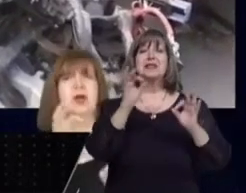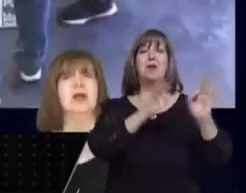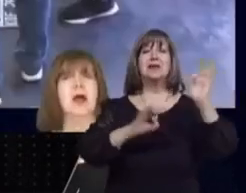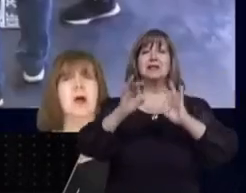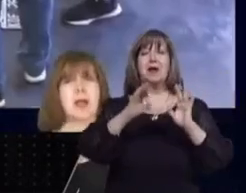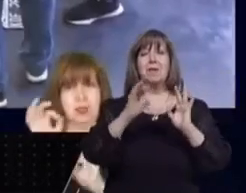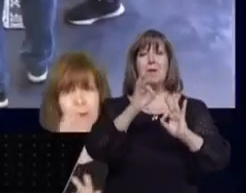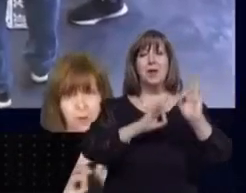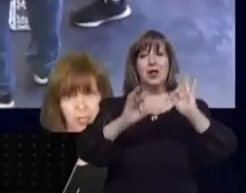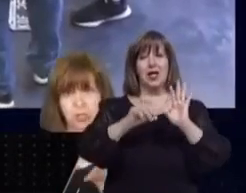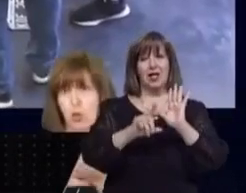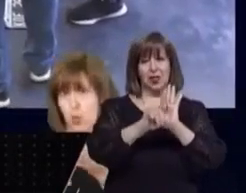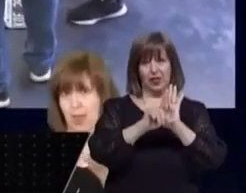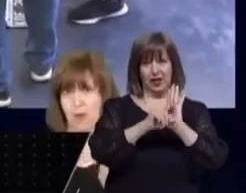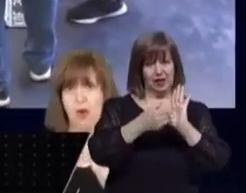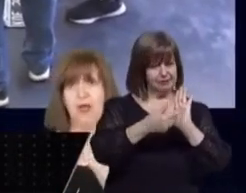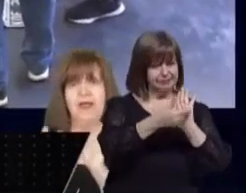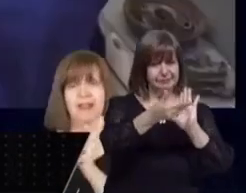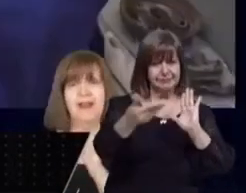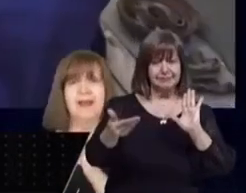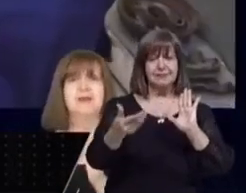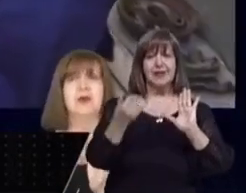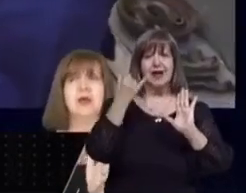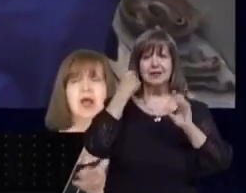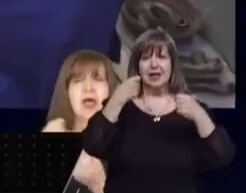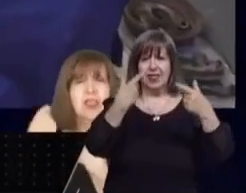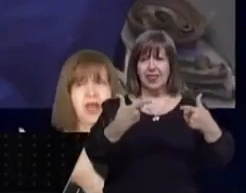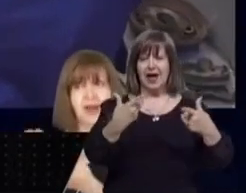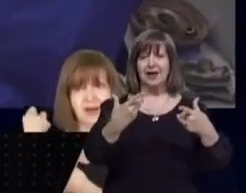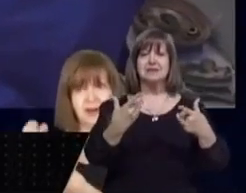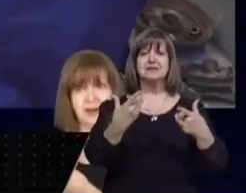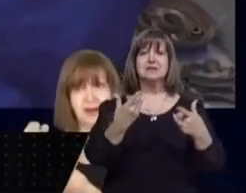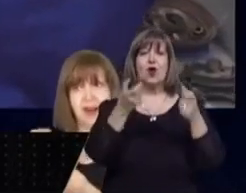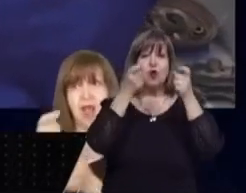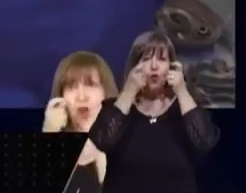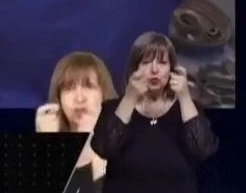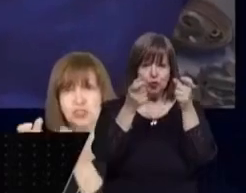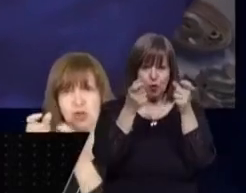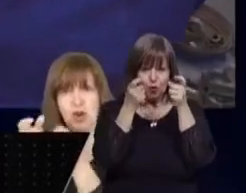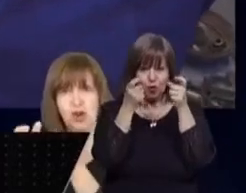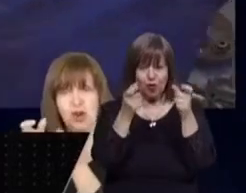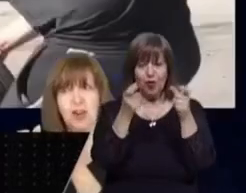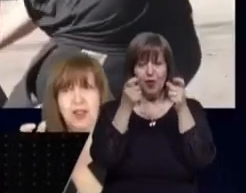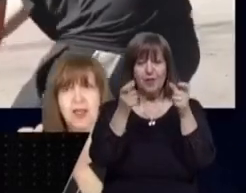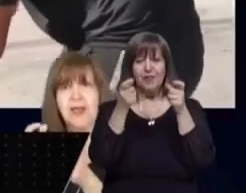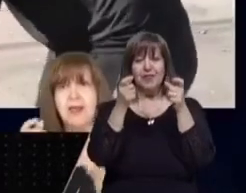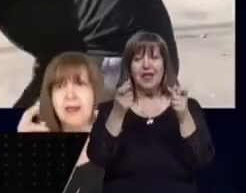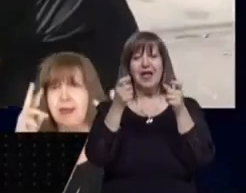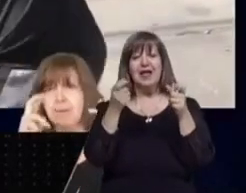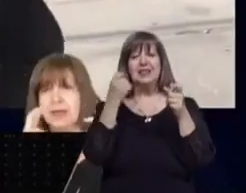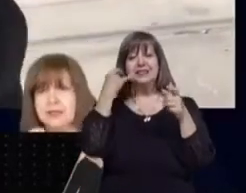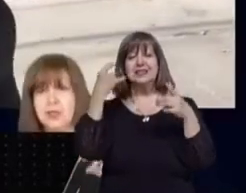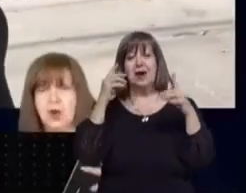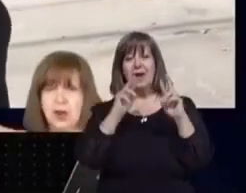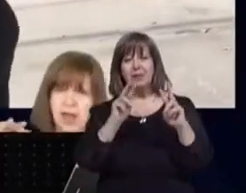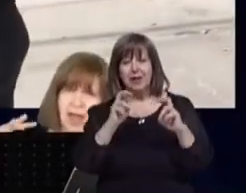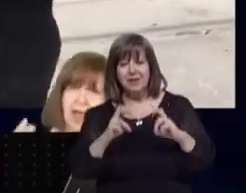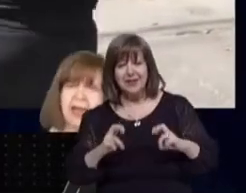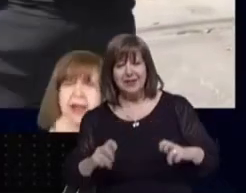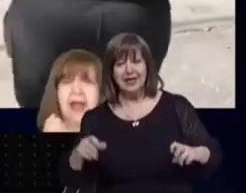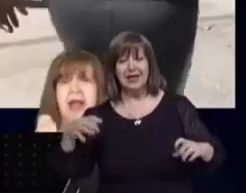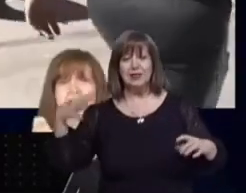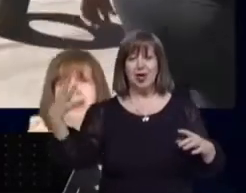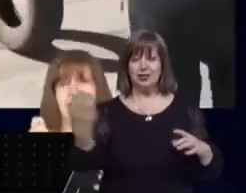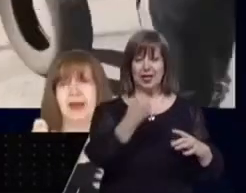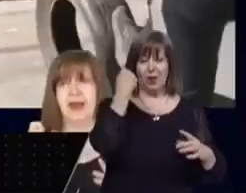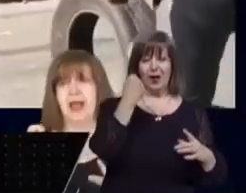ley que le confiere facultades específicas de control, inspección y secuestro a las fuerzas